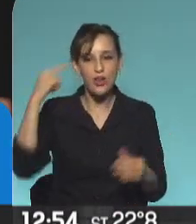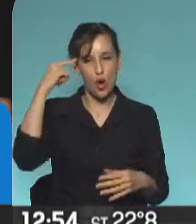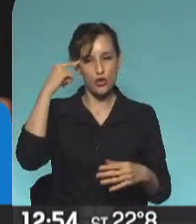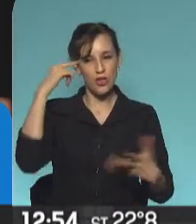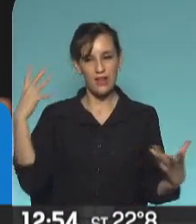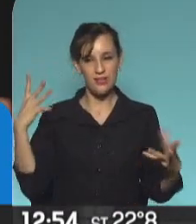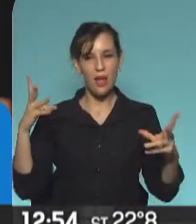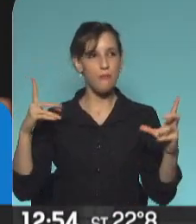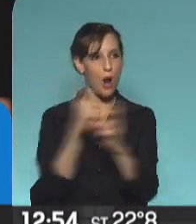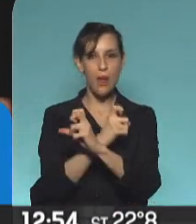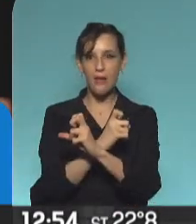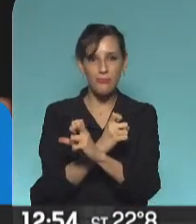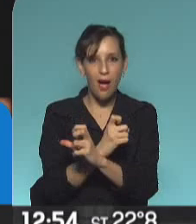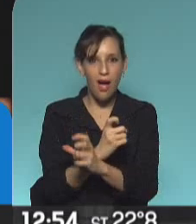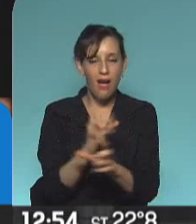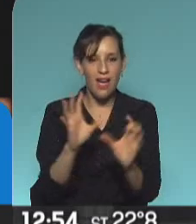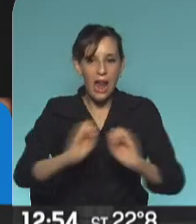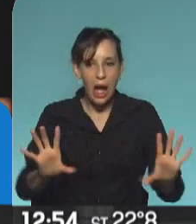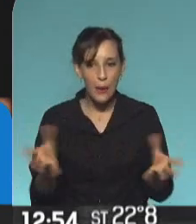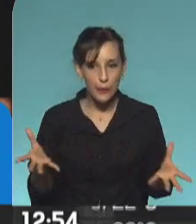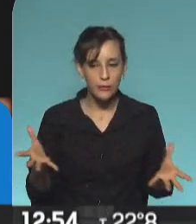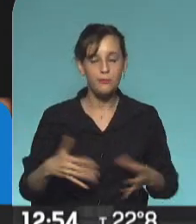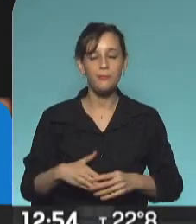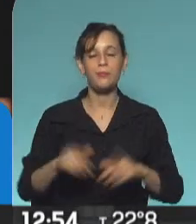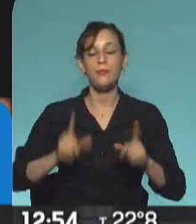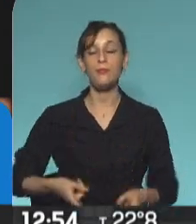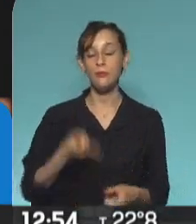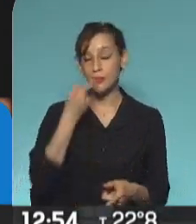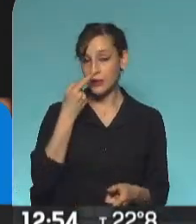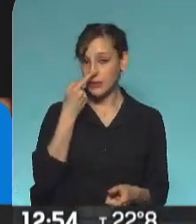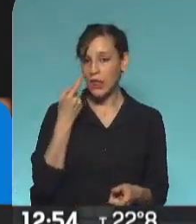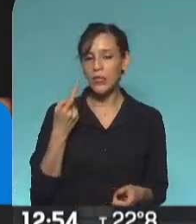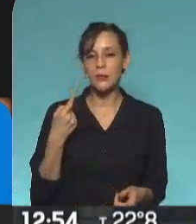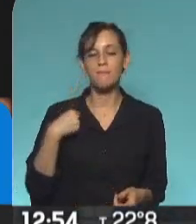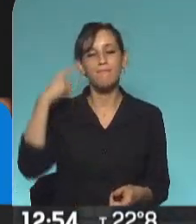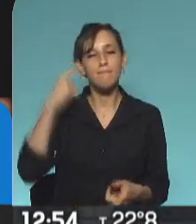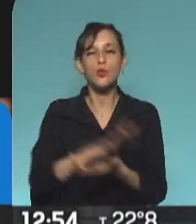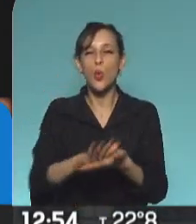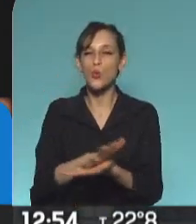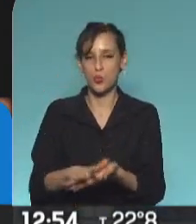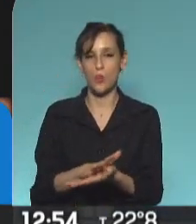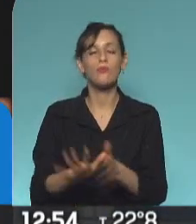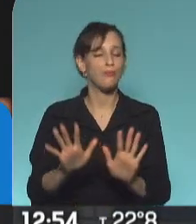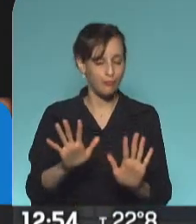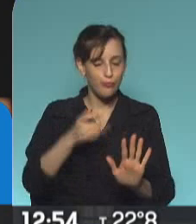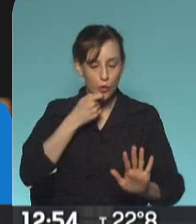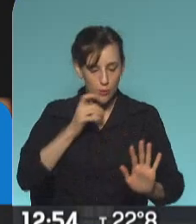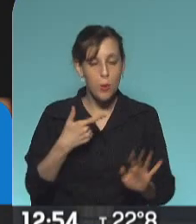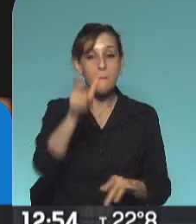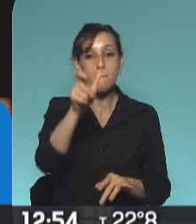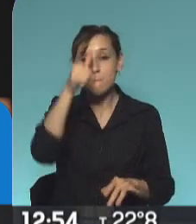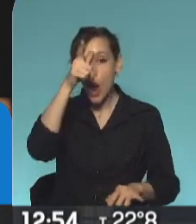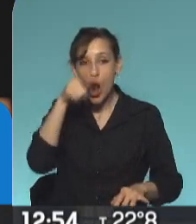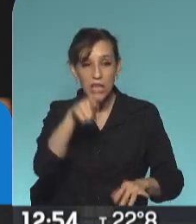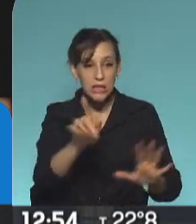problema que es un problema de derechos humanos creo que también es interesante pensar en salidas comunitarias no dejar de ver a la policía como el